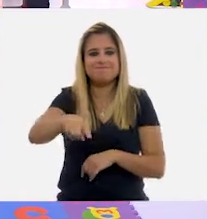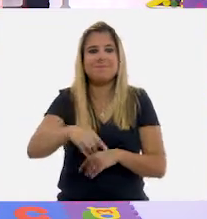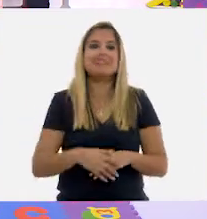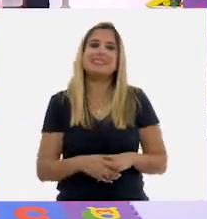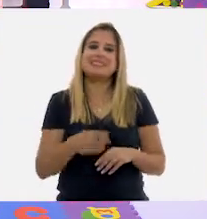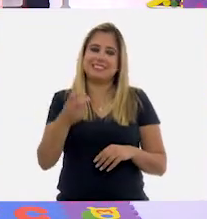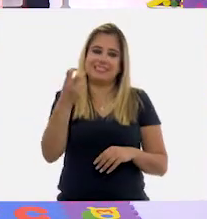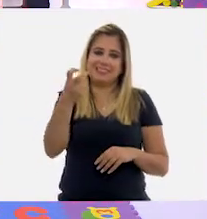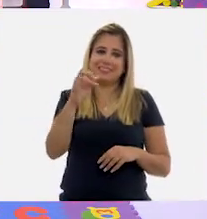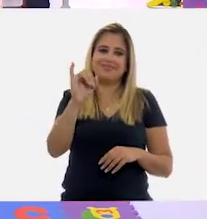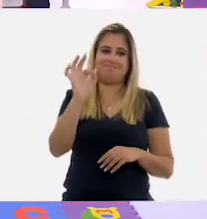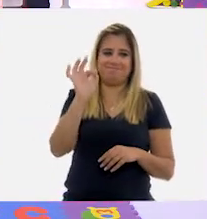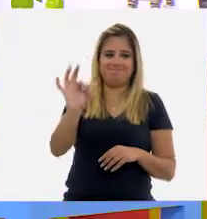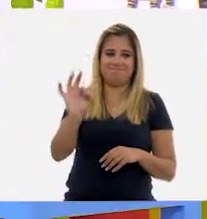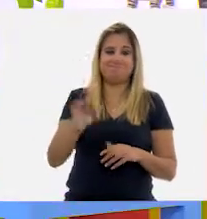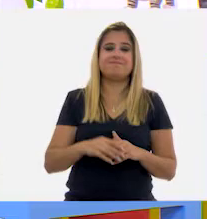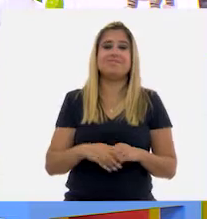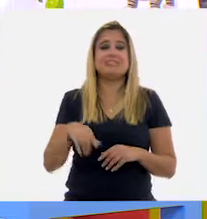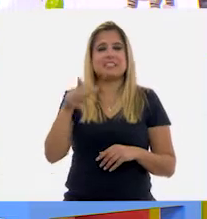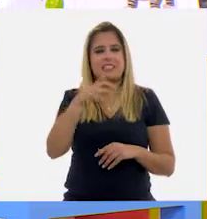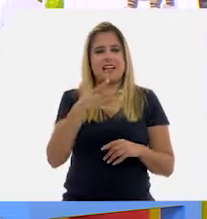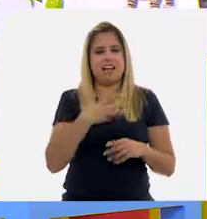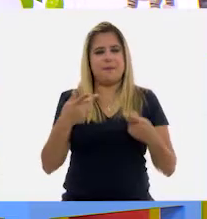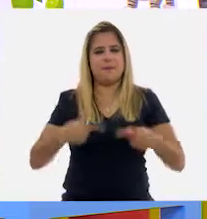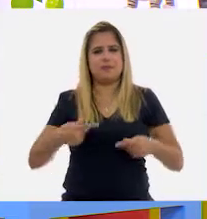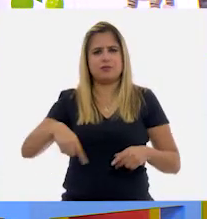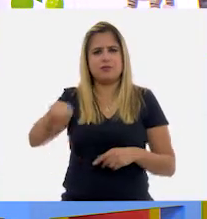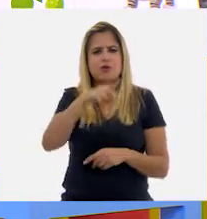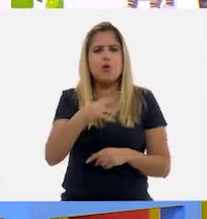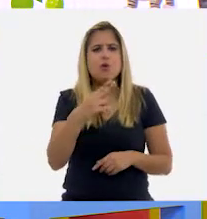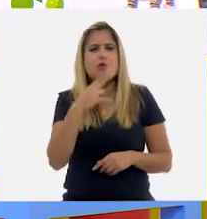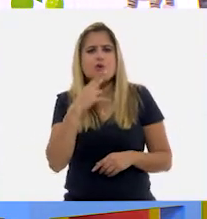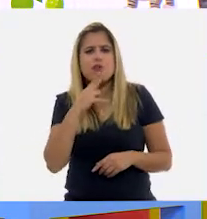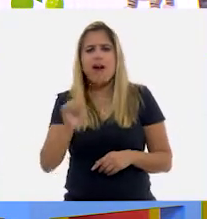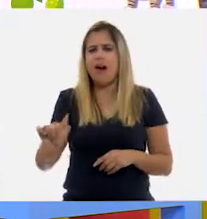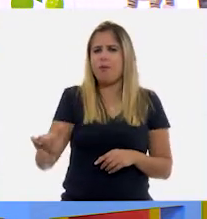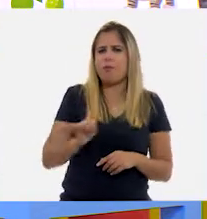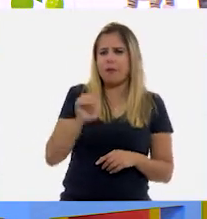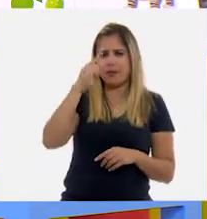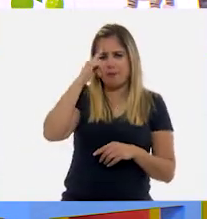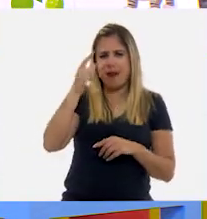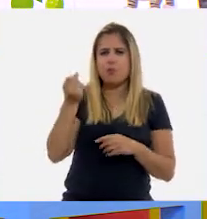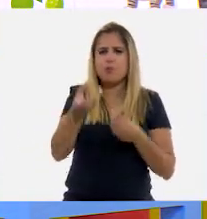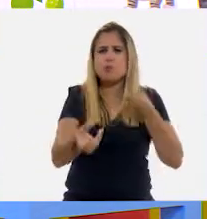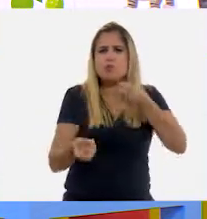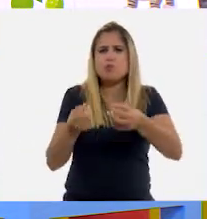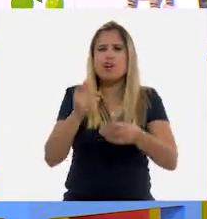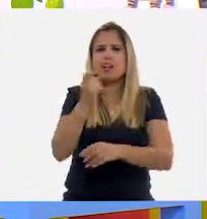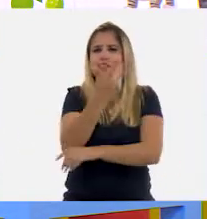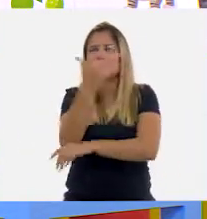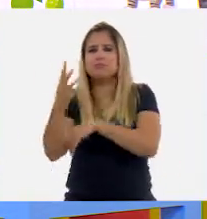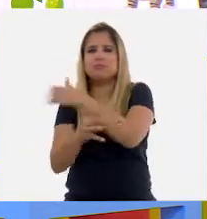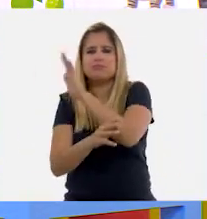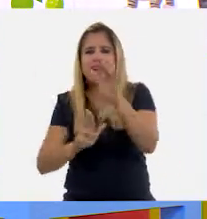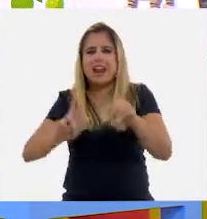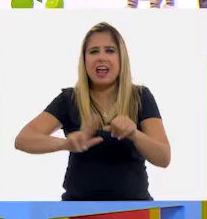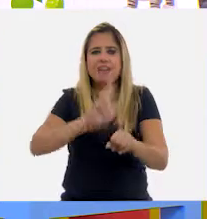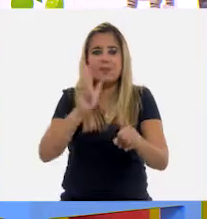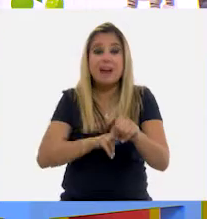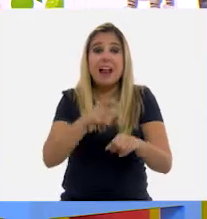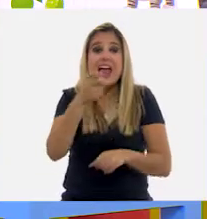es. En su mayoría las personas aprovechan lo que la naturaleza nos da. Muy bien. Por eso es que hay